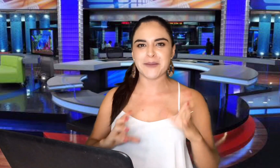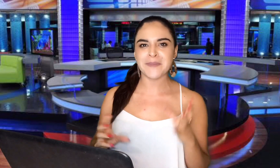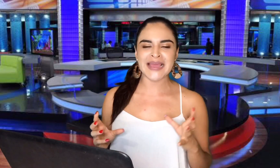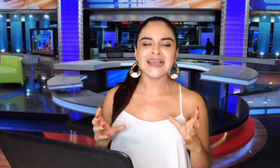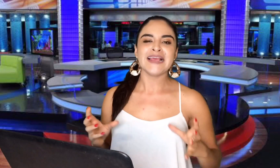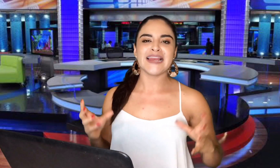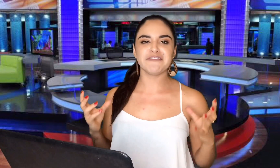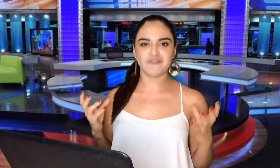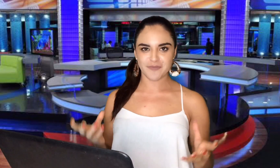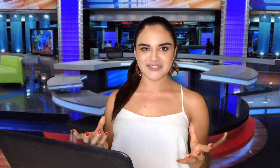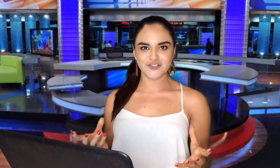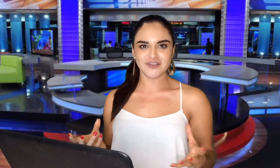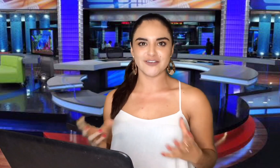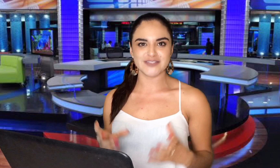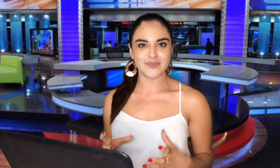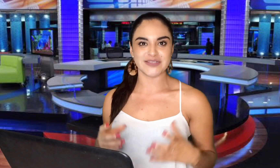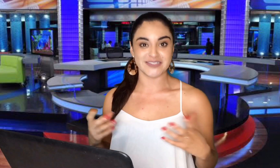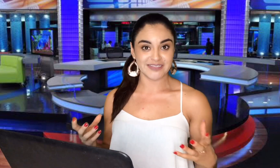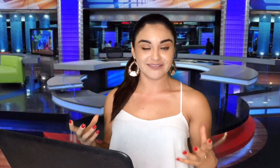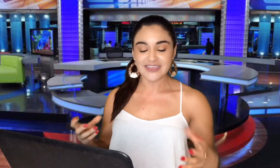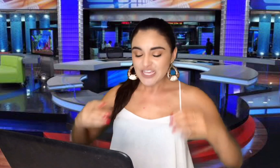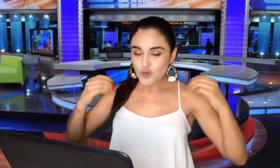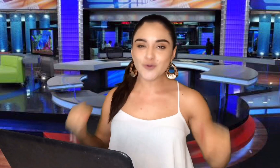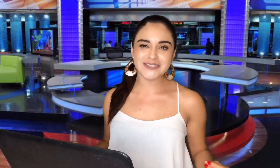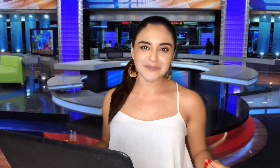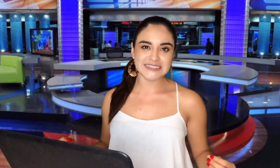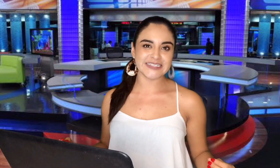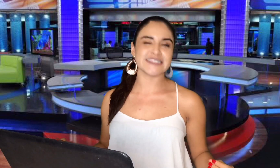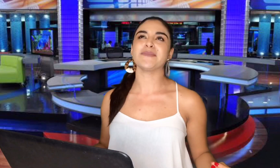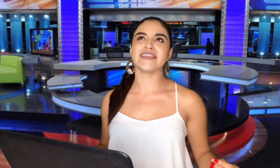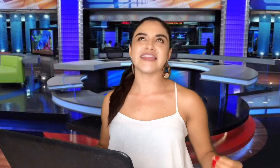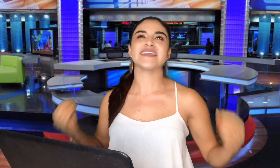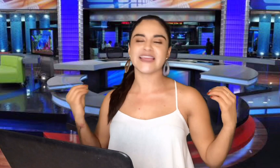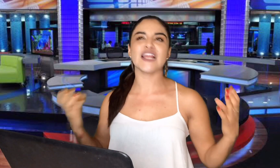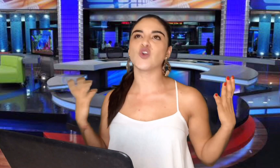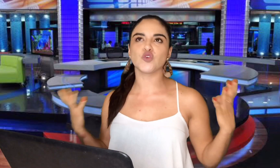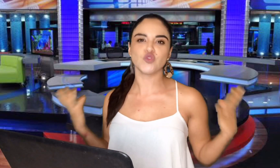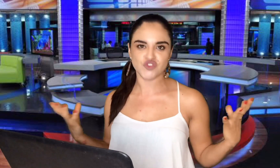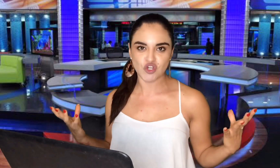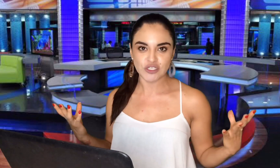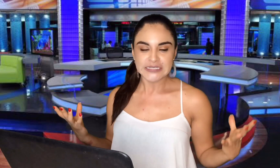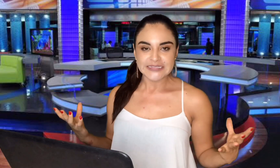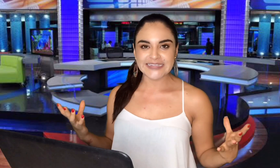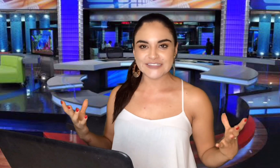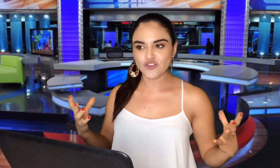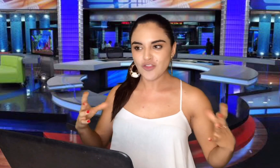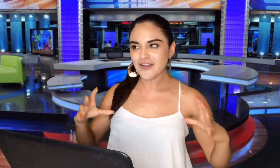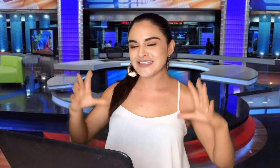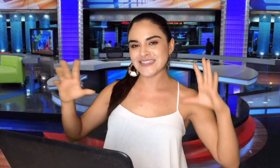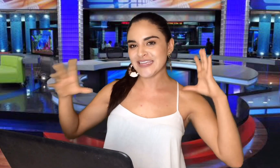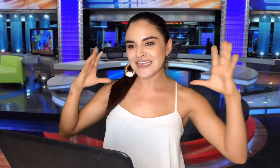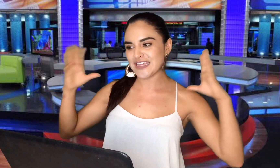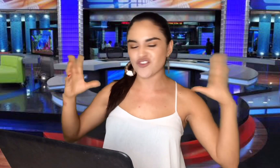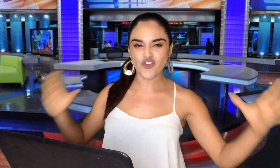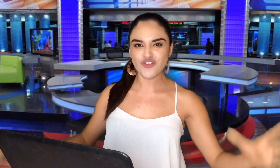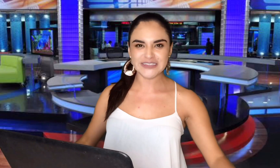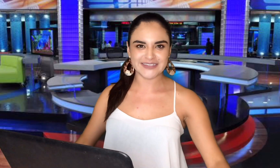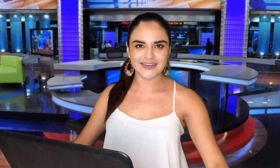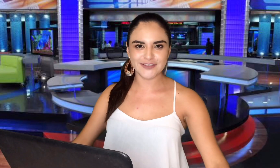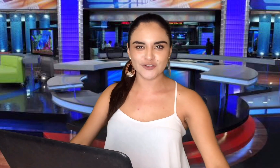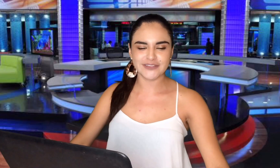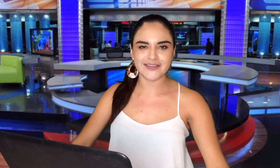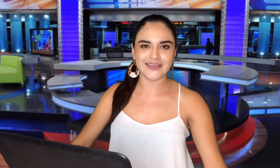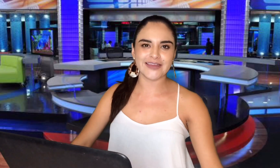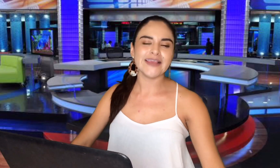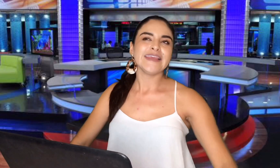para mal la información que nos da el presidente justamente esta mañana llegué a la conclusión de que todo este rollo que